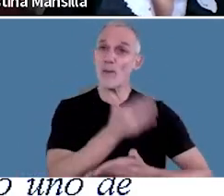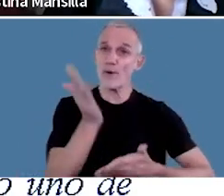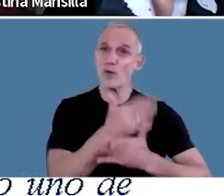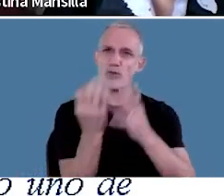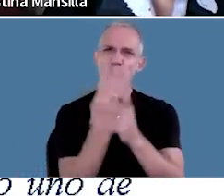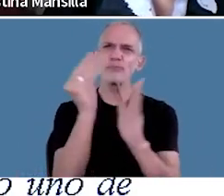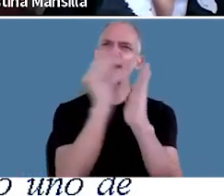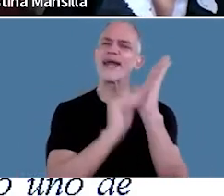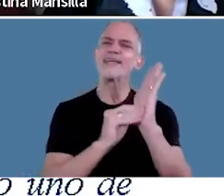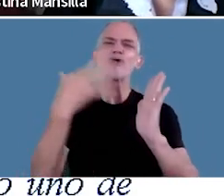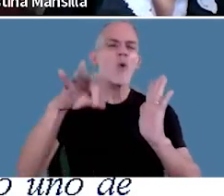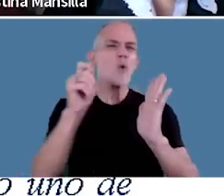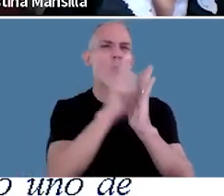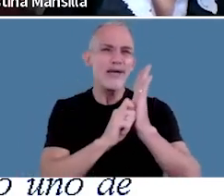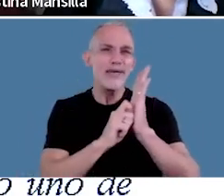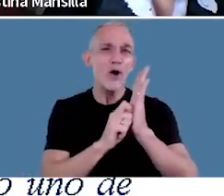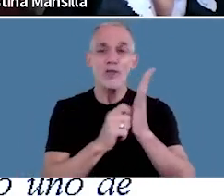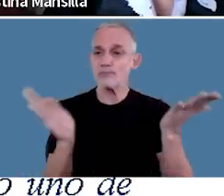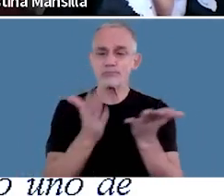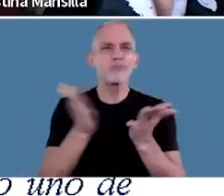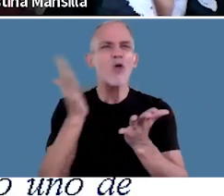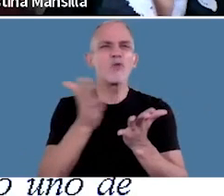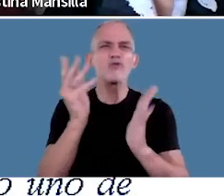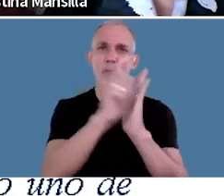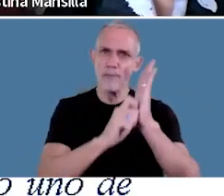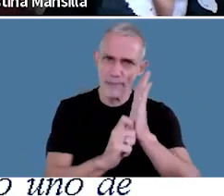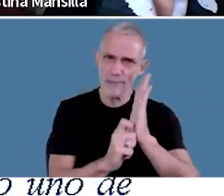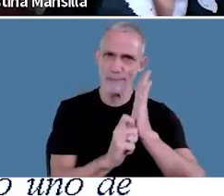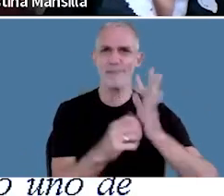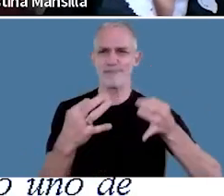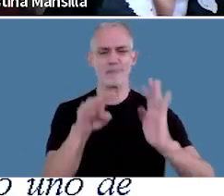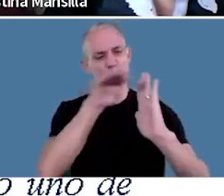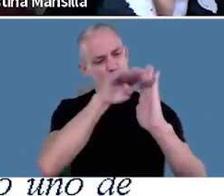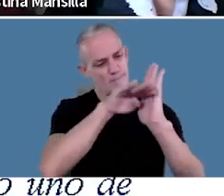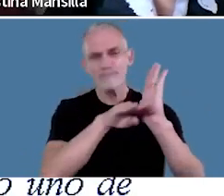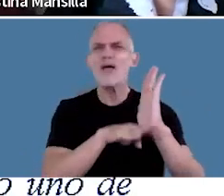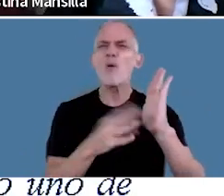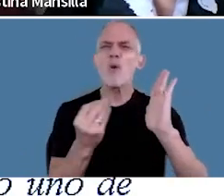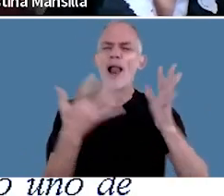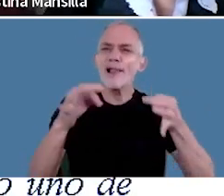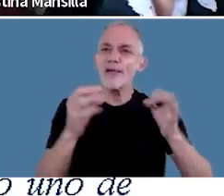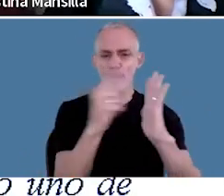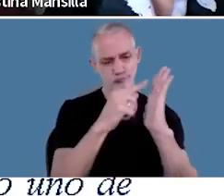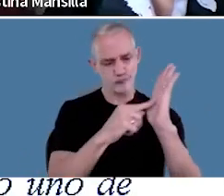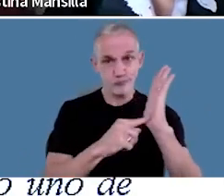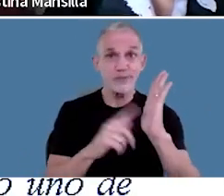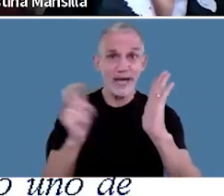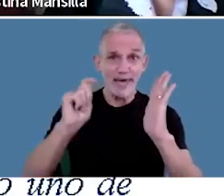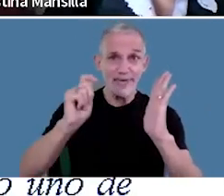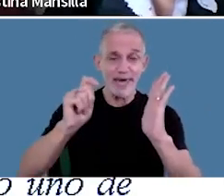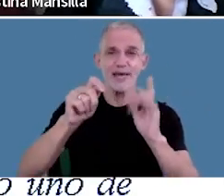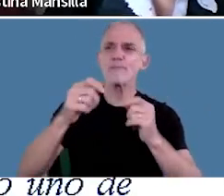Registro Único de Matriz Productiva, donde se especifican los requisitos y condiciones que